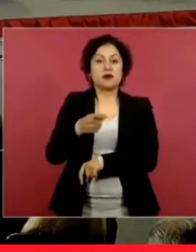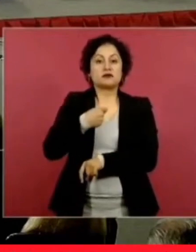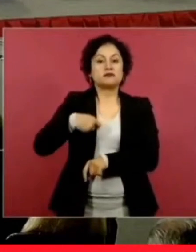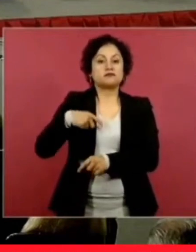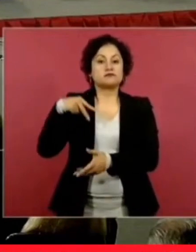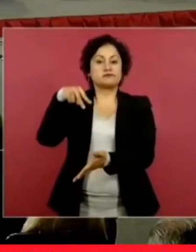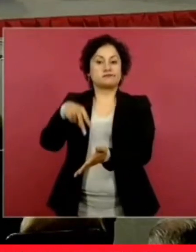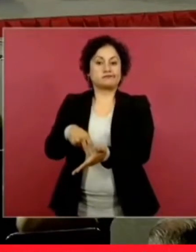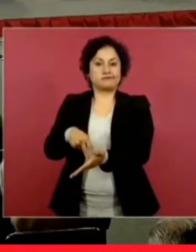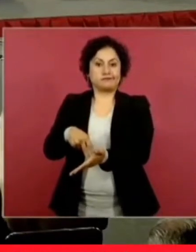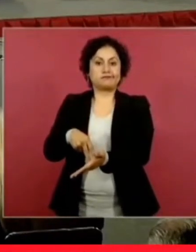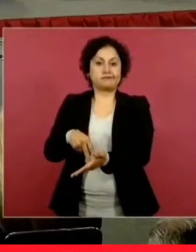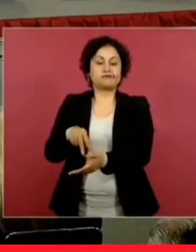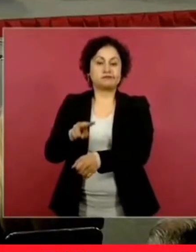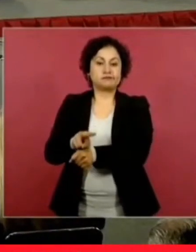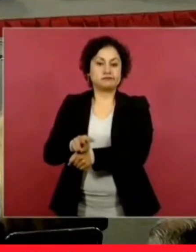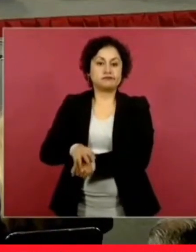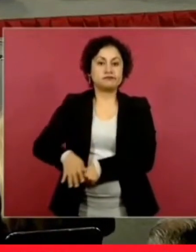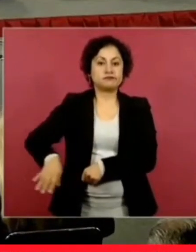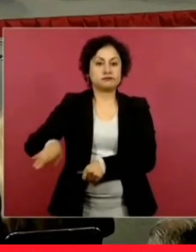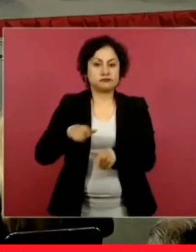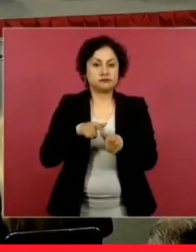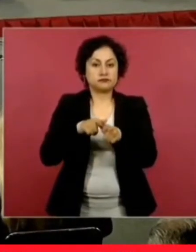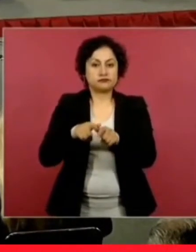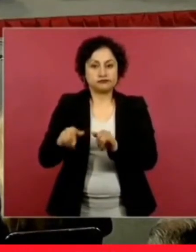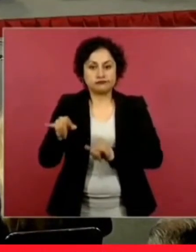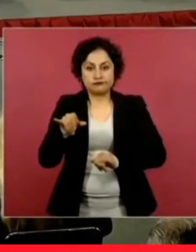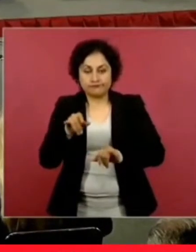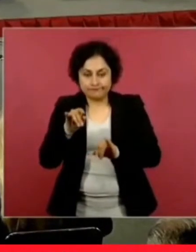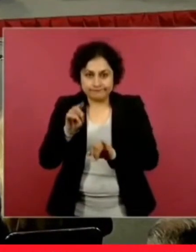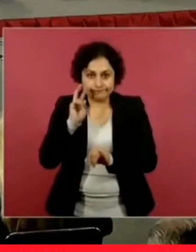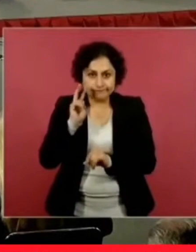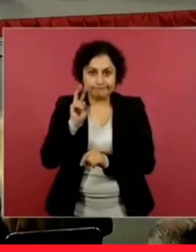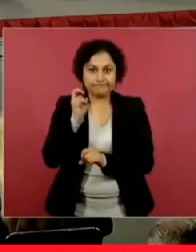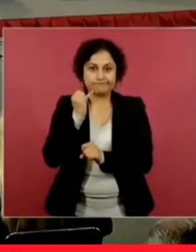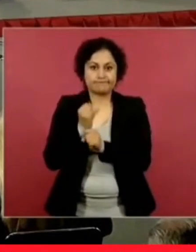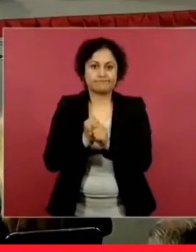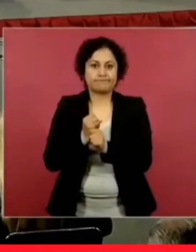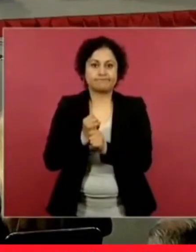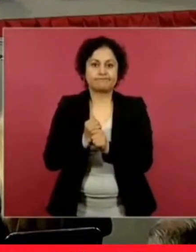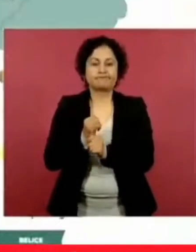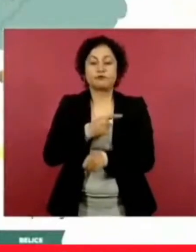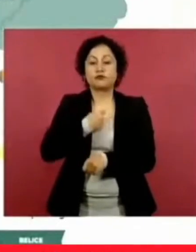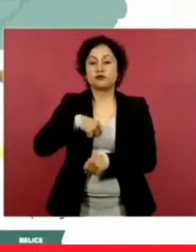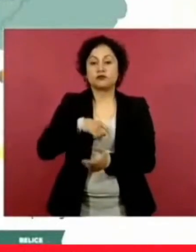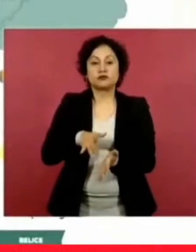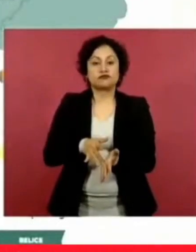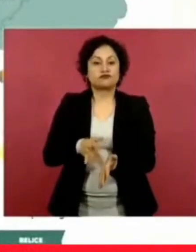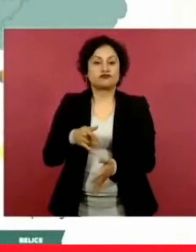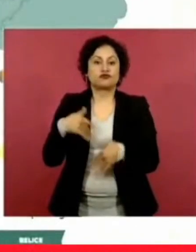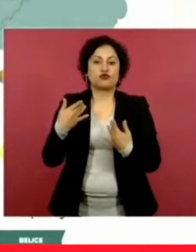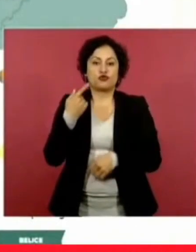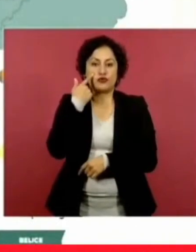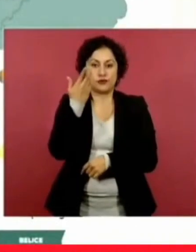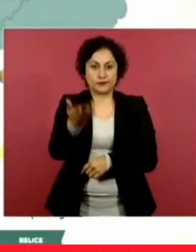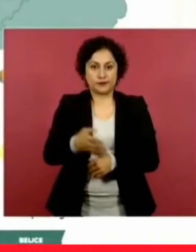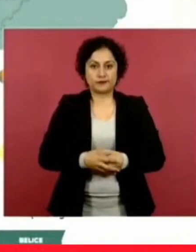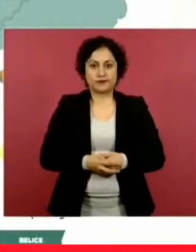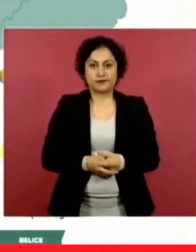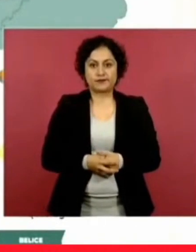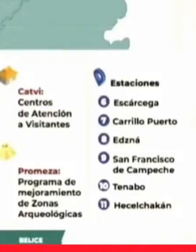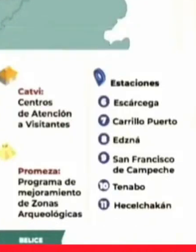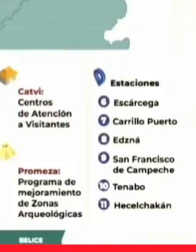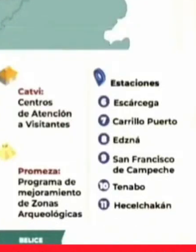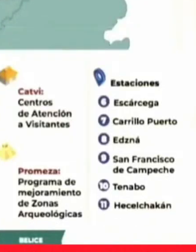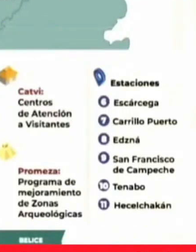estamos en las tareas de laboratorio y pudimos recuperar información muy valiosa que corresponde a cuatro mil cuatrocientos